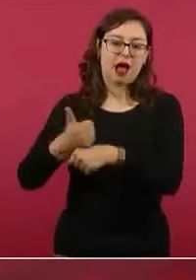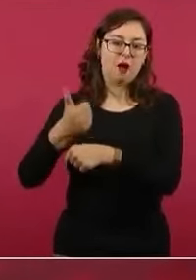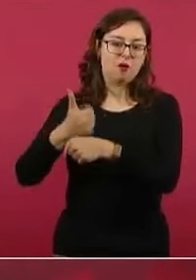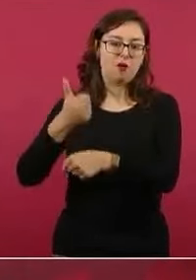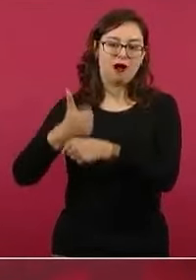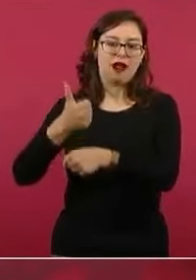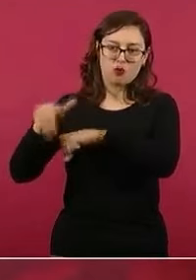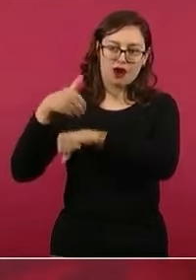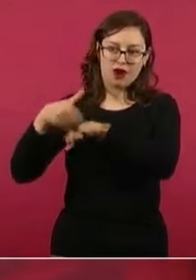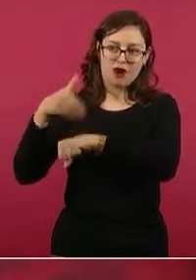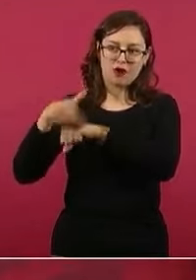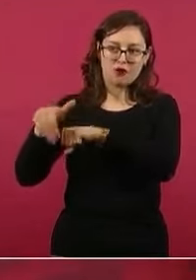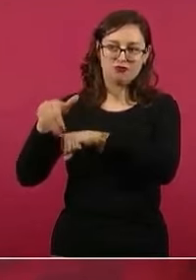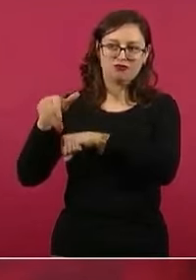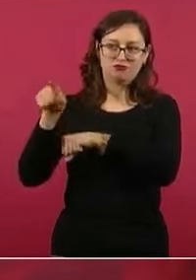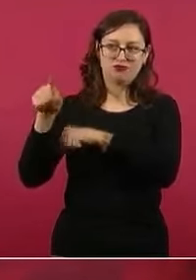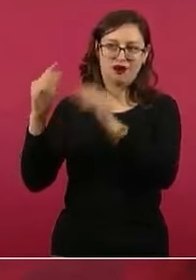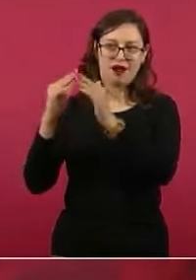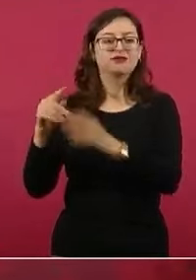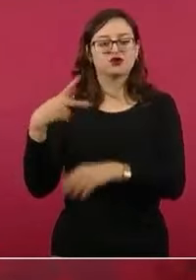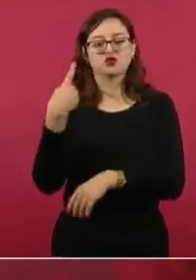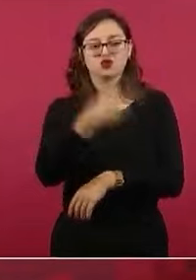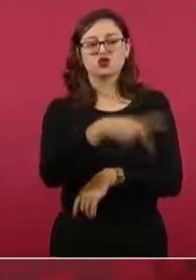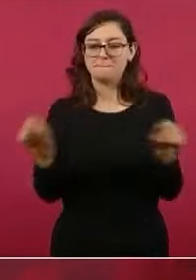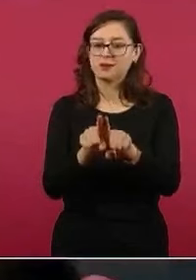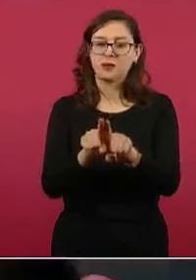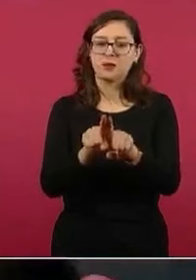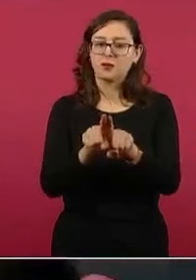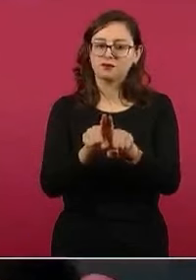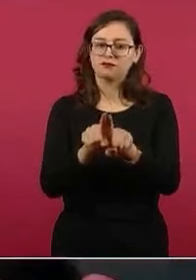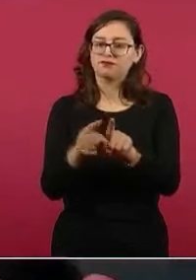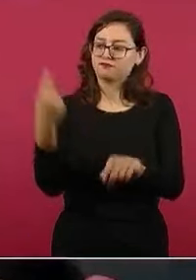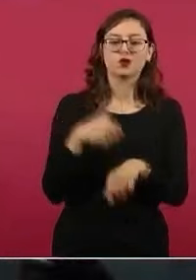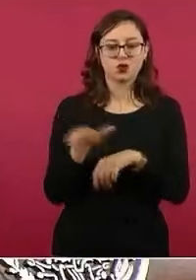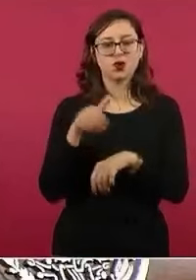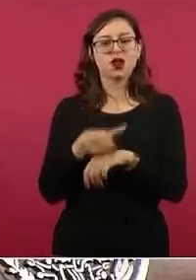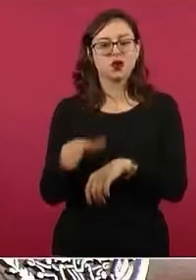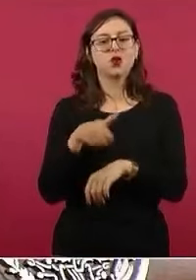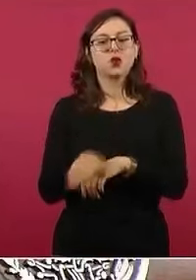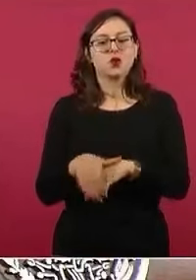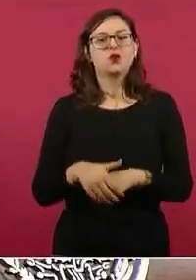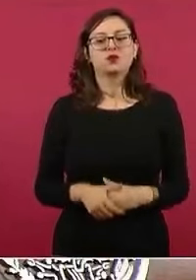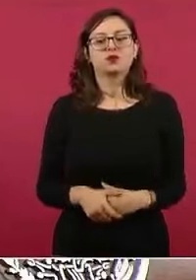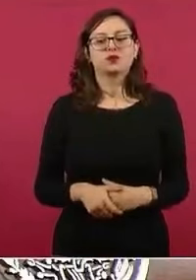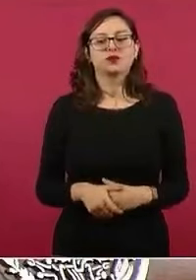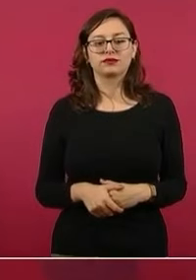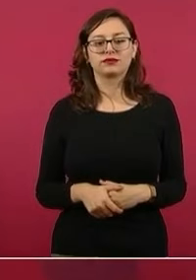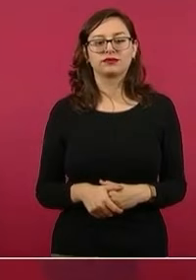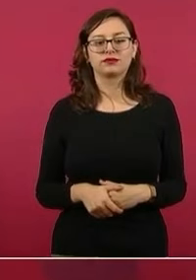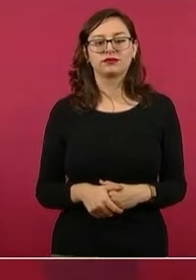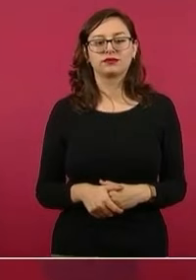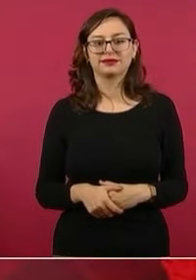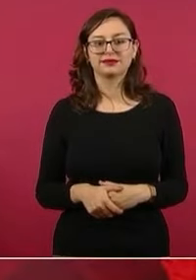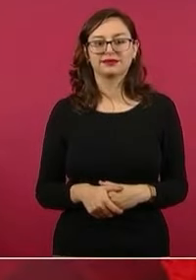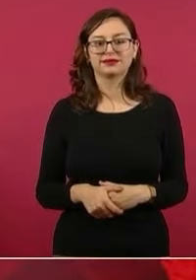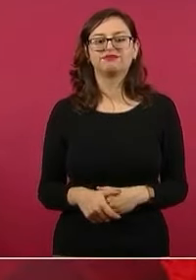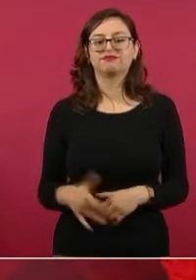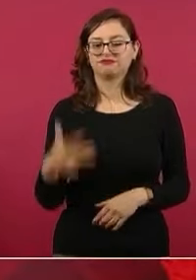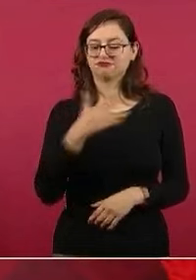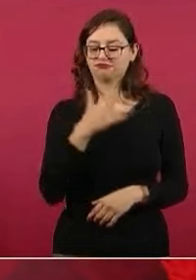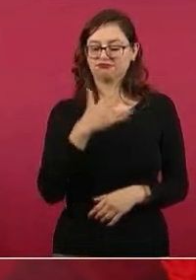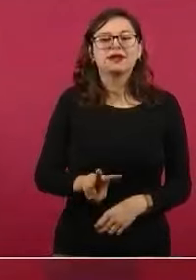México, compraron esa primera casa y por eso su número es el de su camiseta. Y tiene a México metido en